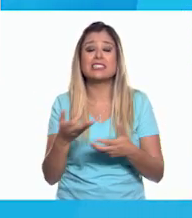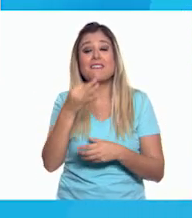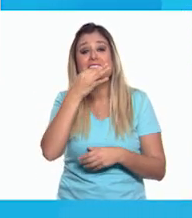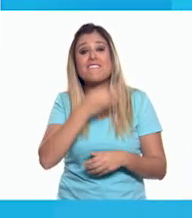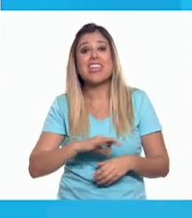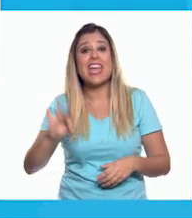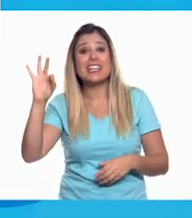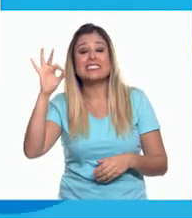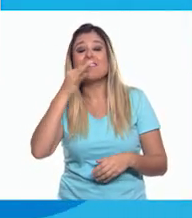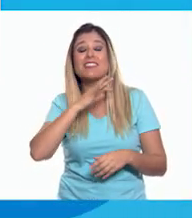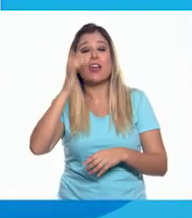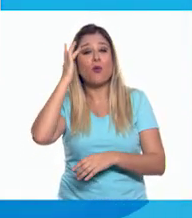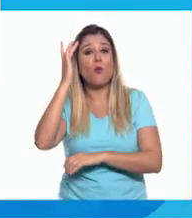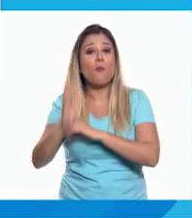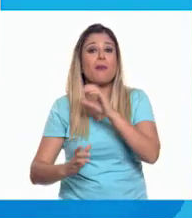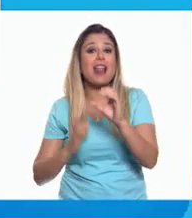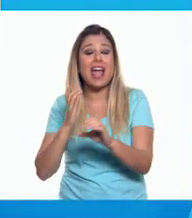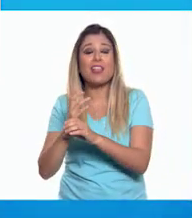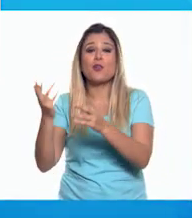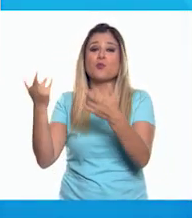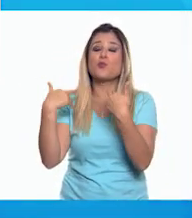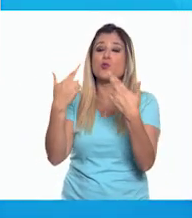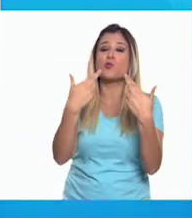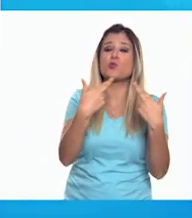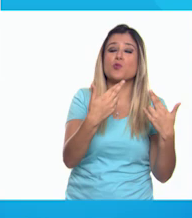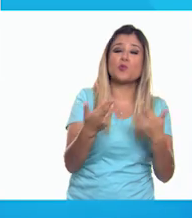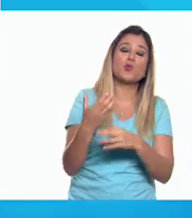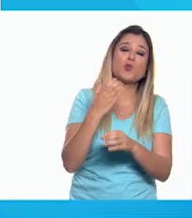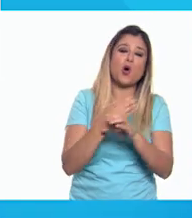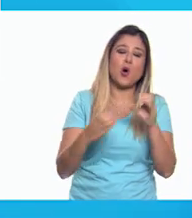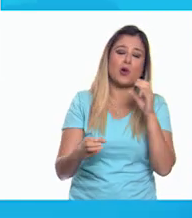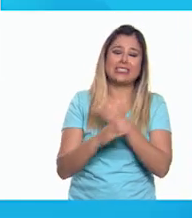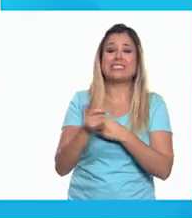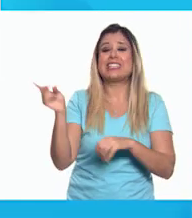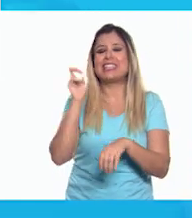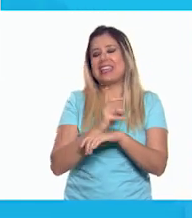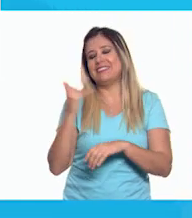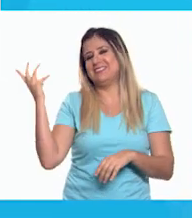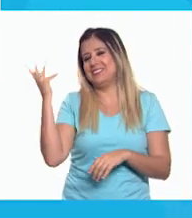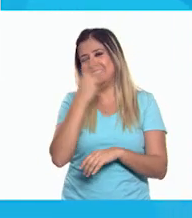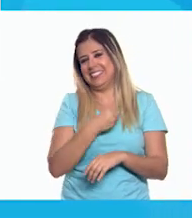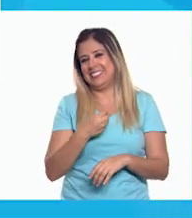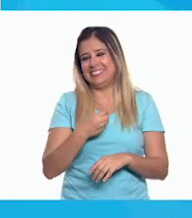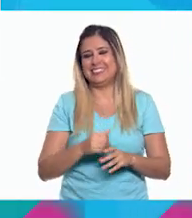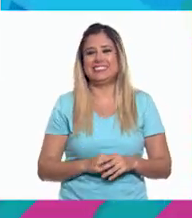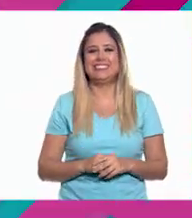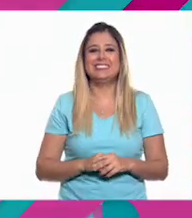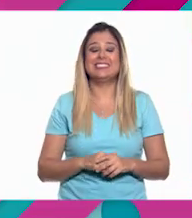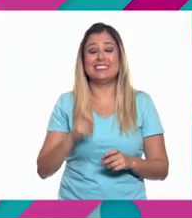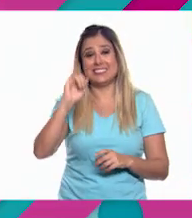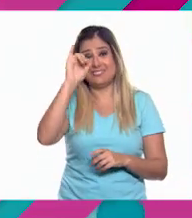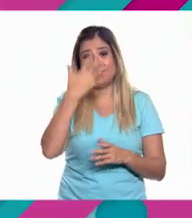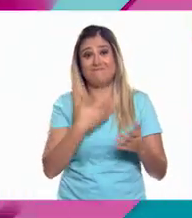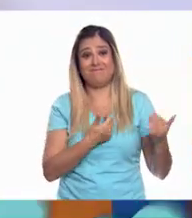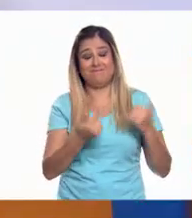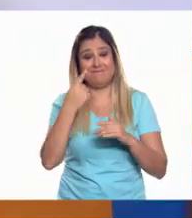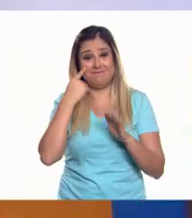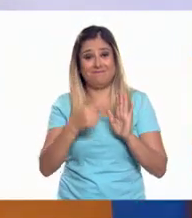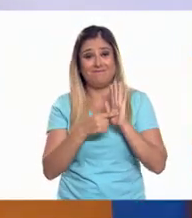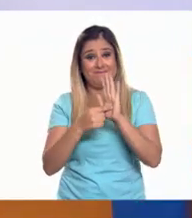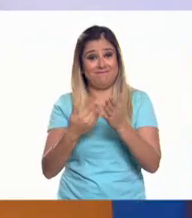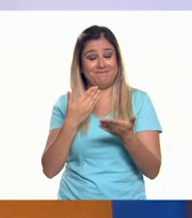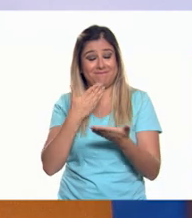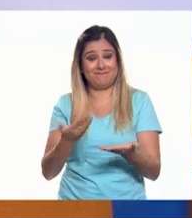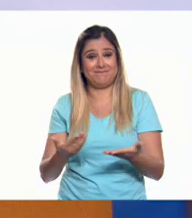fiesta de cumpleaños y nos regalaron cosas y bueno, fue un día muy bonito. Y son las imágenes que les traje para mostrar, Erika.